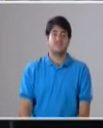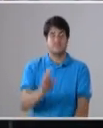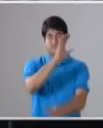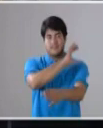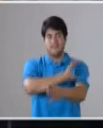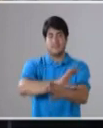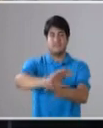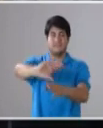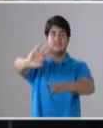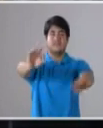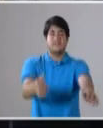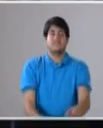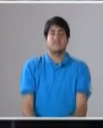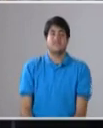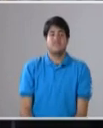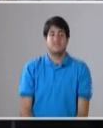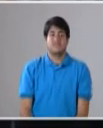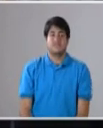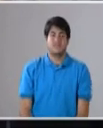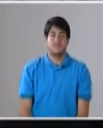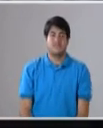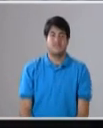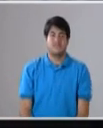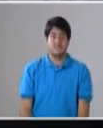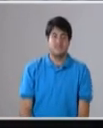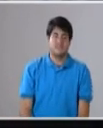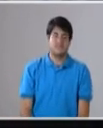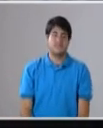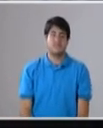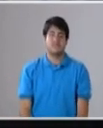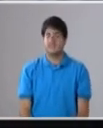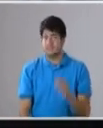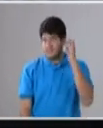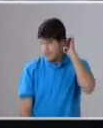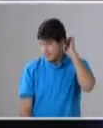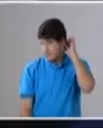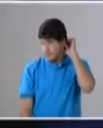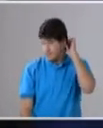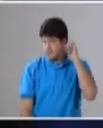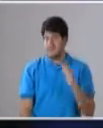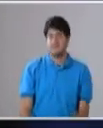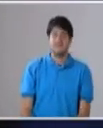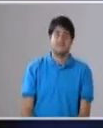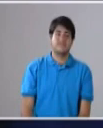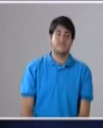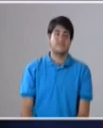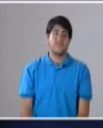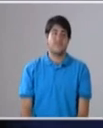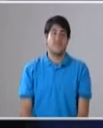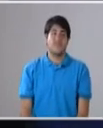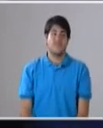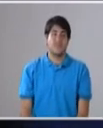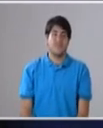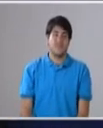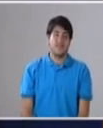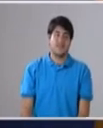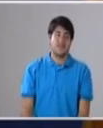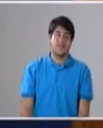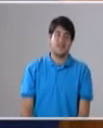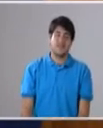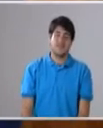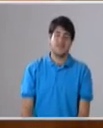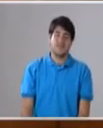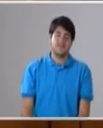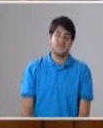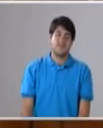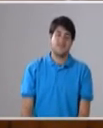Sigamos. Ah, este es glorioso, hermano. Híjole, ya, perdón, solo 5 minutos